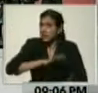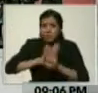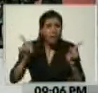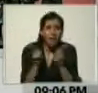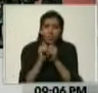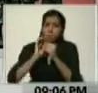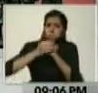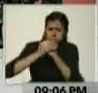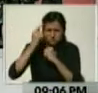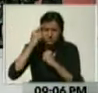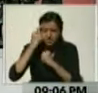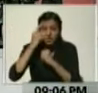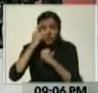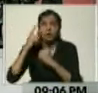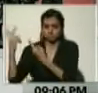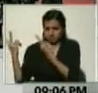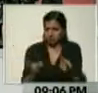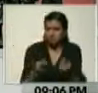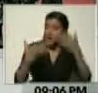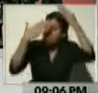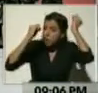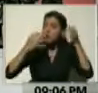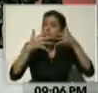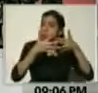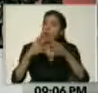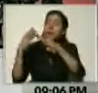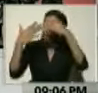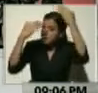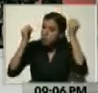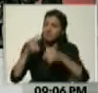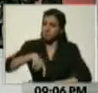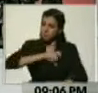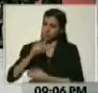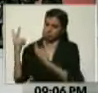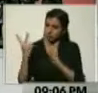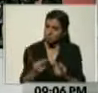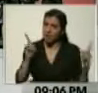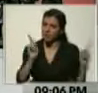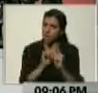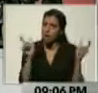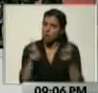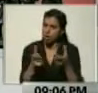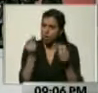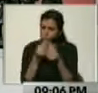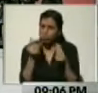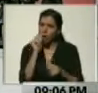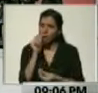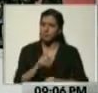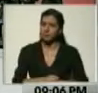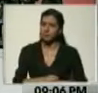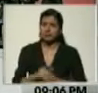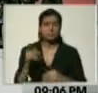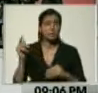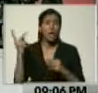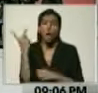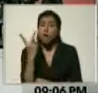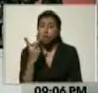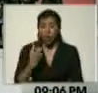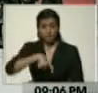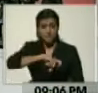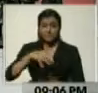al embajador de España, que participaron, gobiernos que participaron activamente en el golpe de